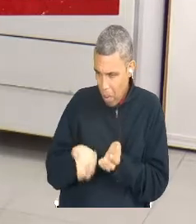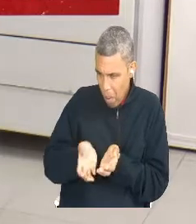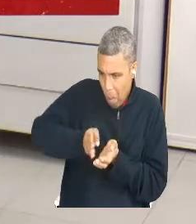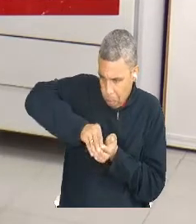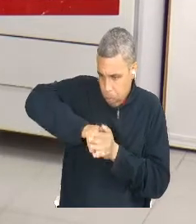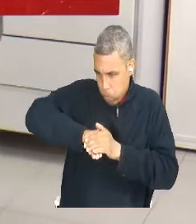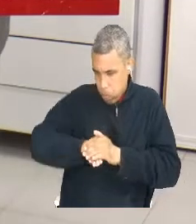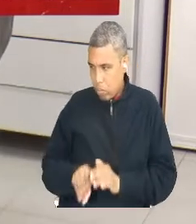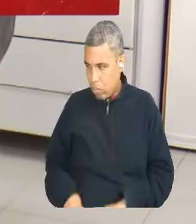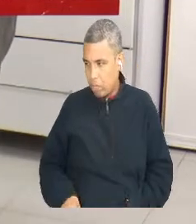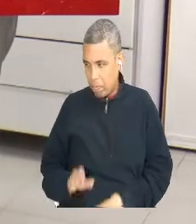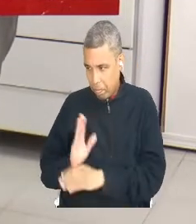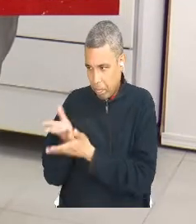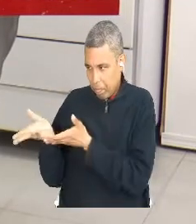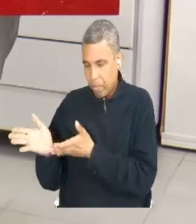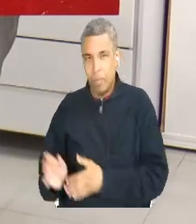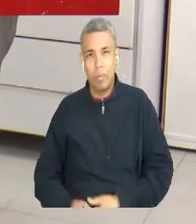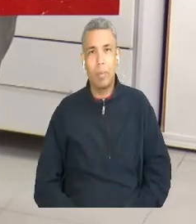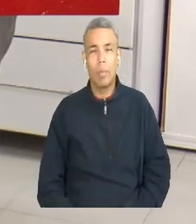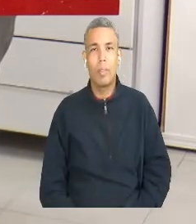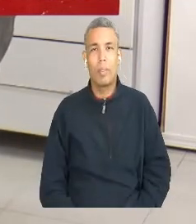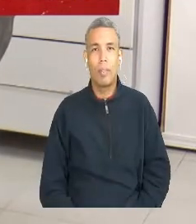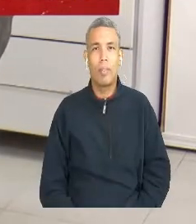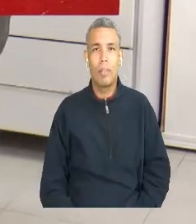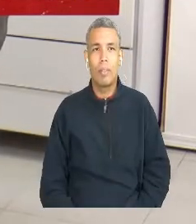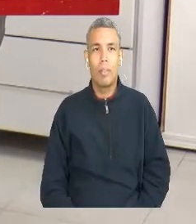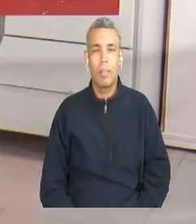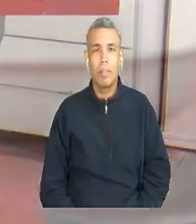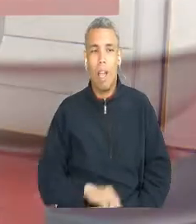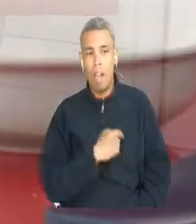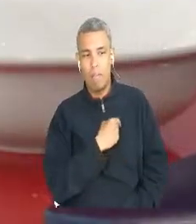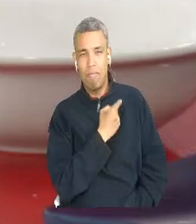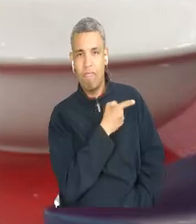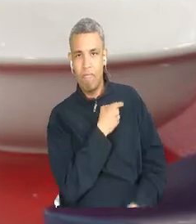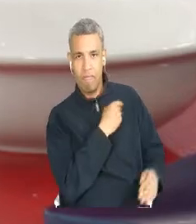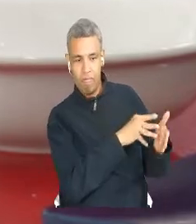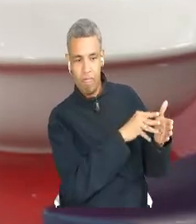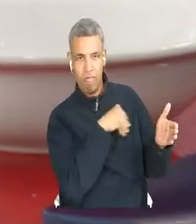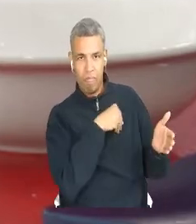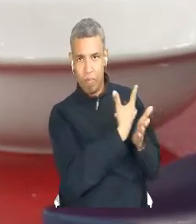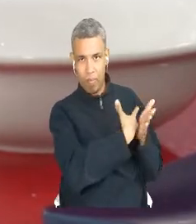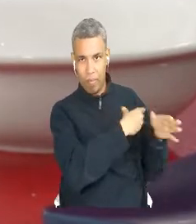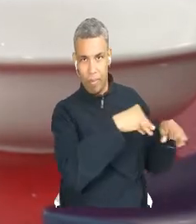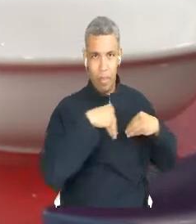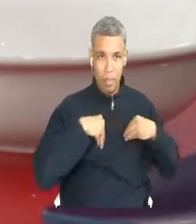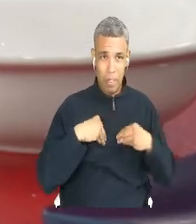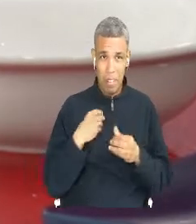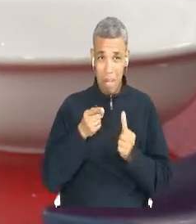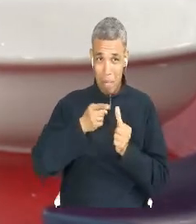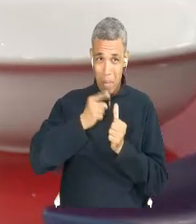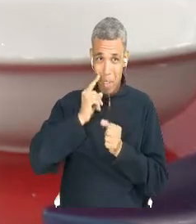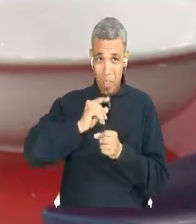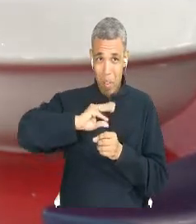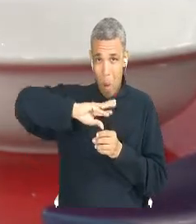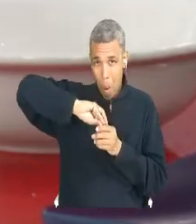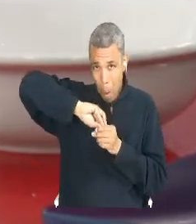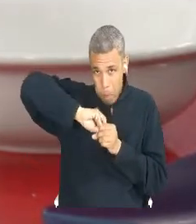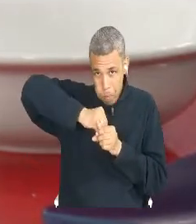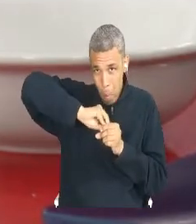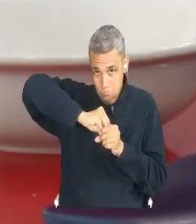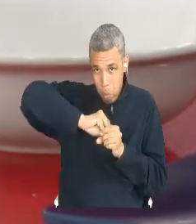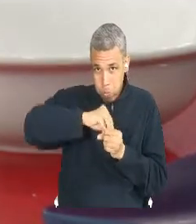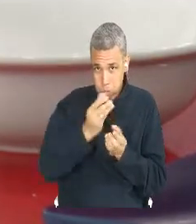Vamos a rellenar entonces y después doblamos. Ya saben los televidentes en casa, esta receta es muy sencilla, así que recordemos, Sergio, el paso a